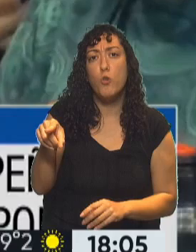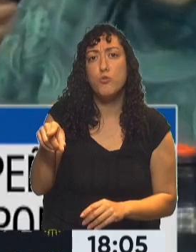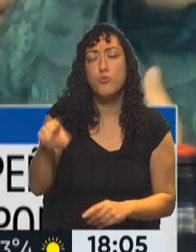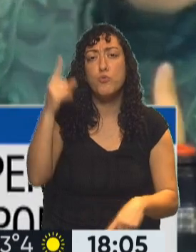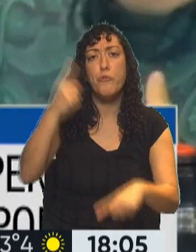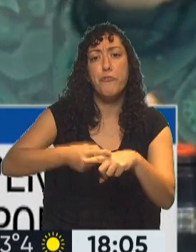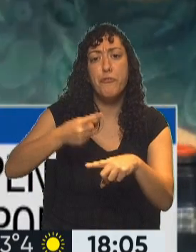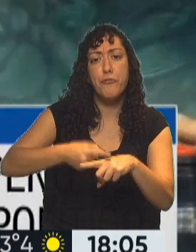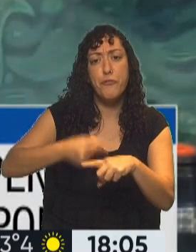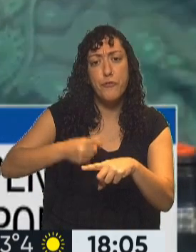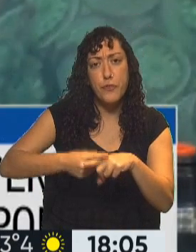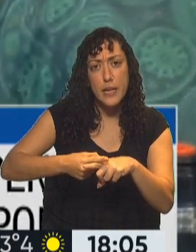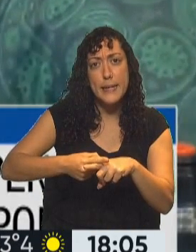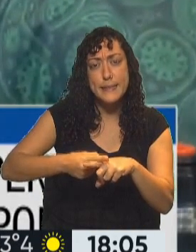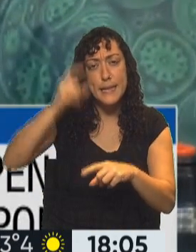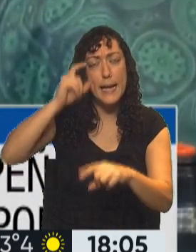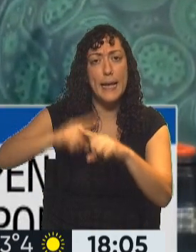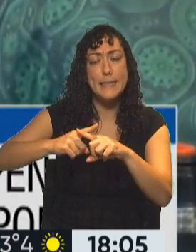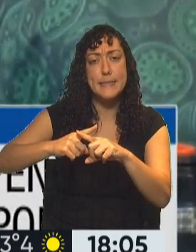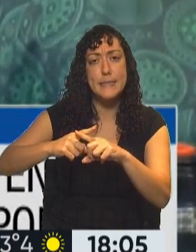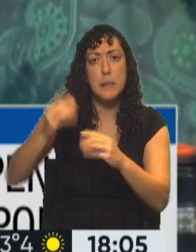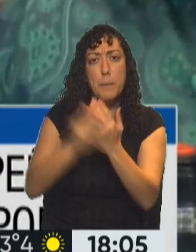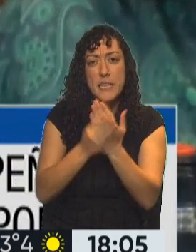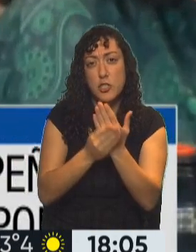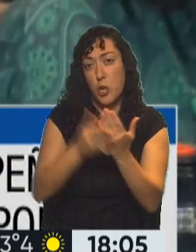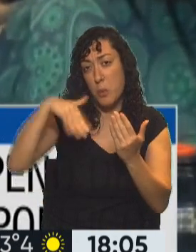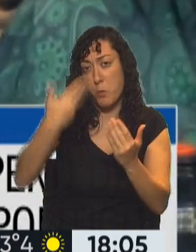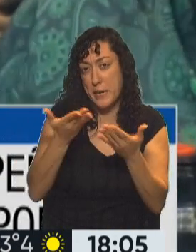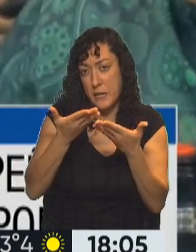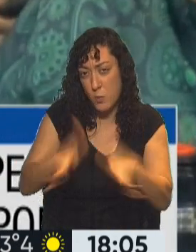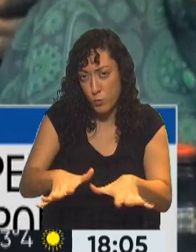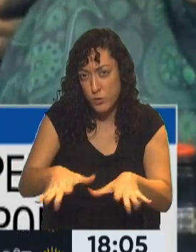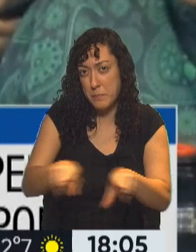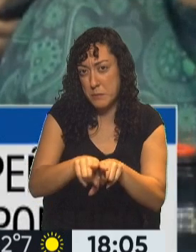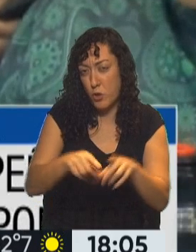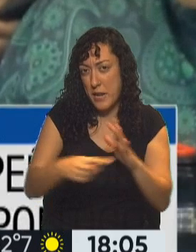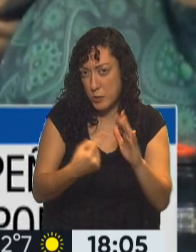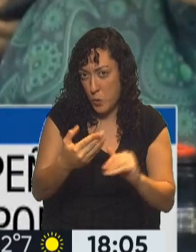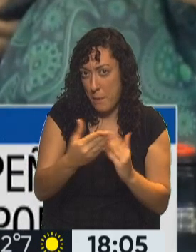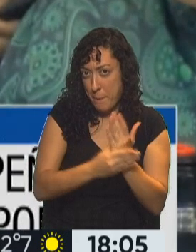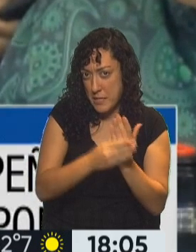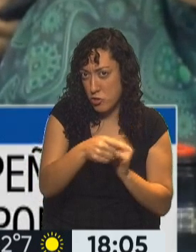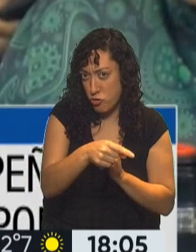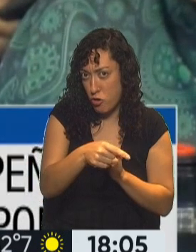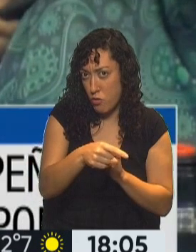con el ex ministro y renunciado ministro de Justicia de la Ciudad.